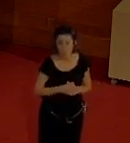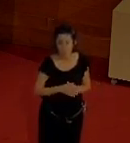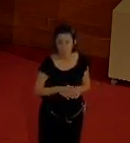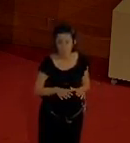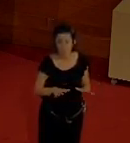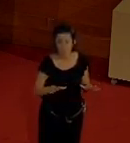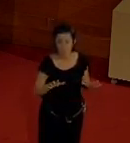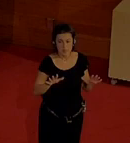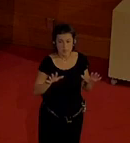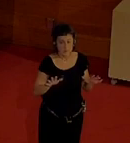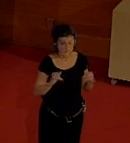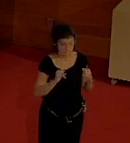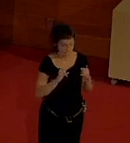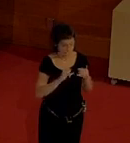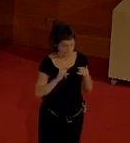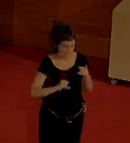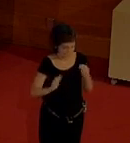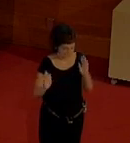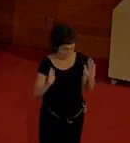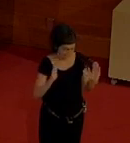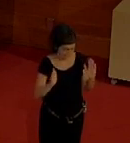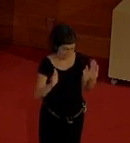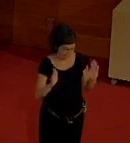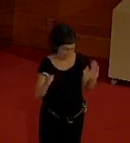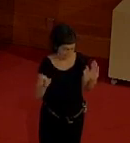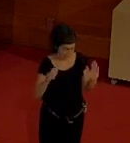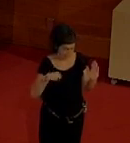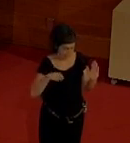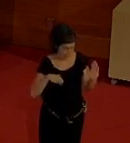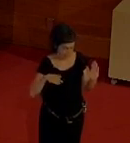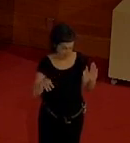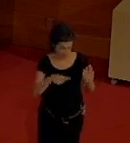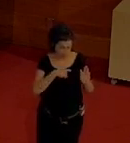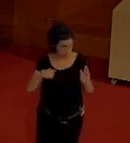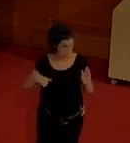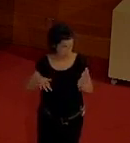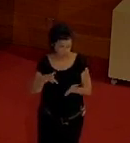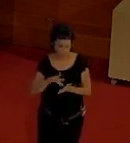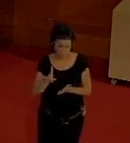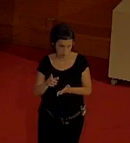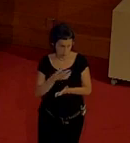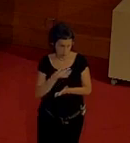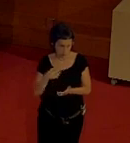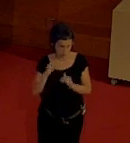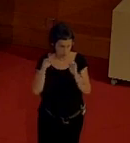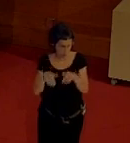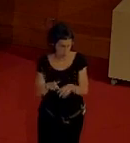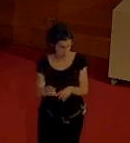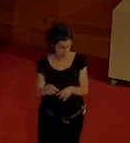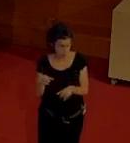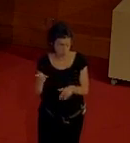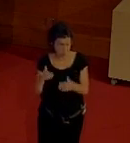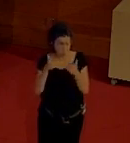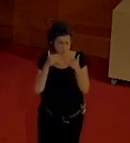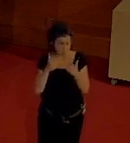durante esa crisis financiera no ocurrió en China no quebraron los bancos y eso les permitió seguir aumentando su